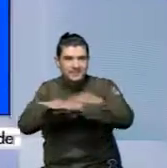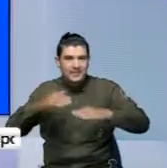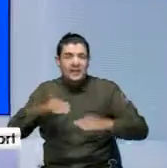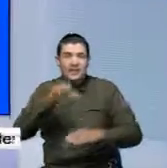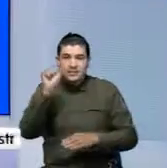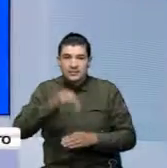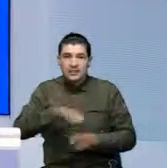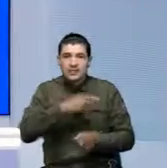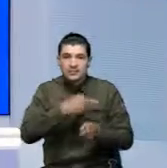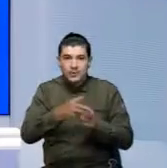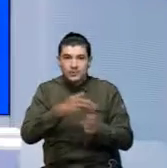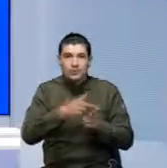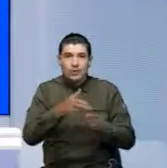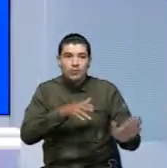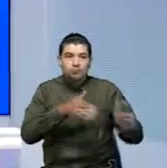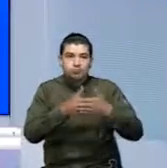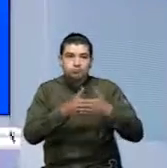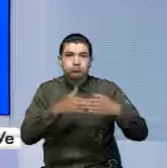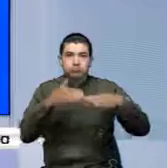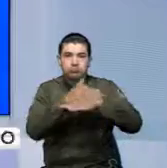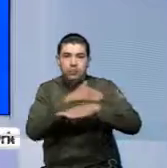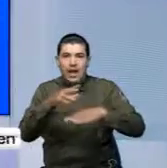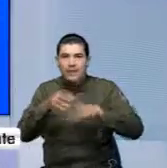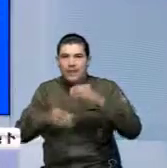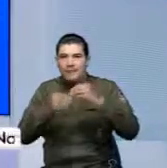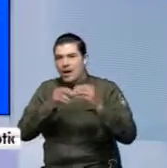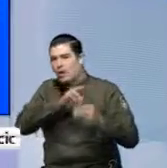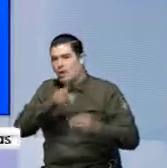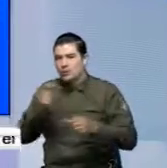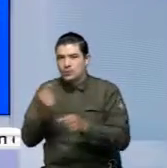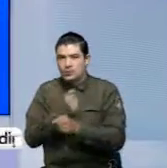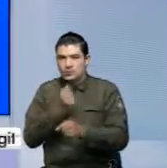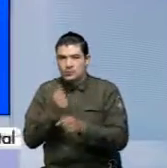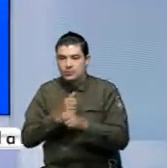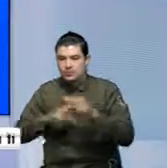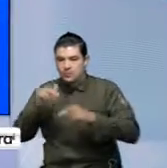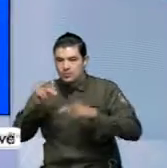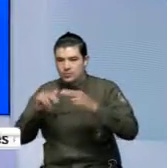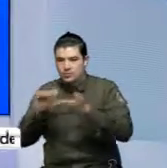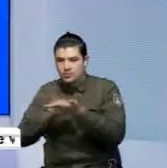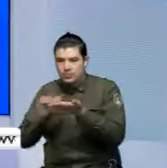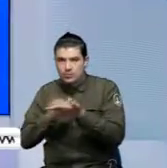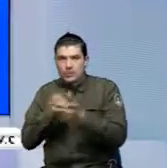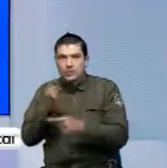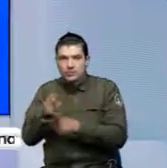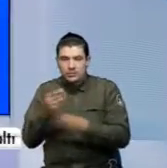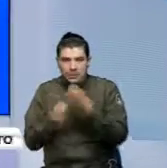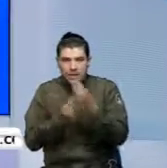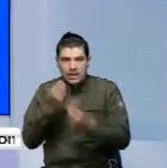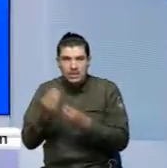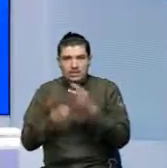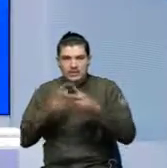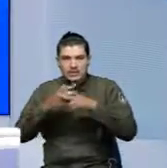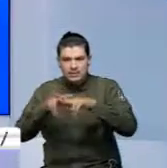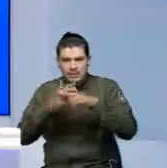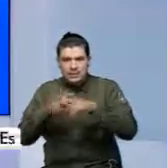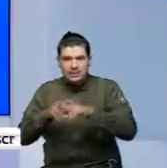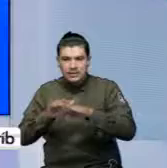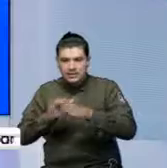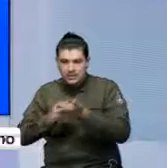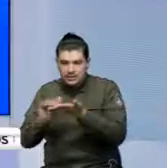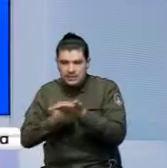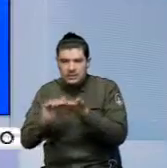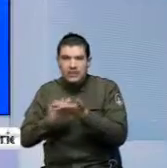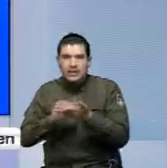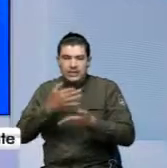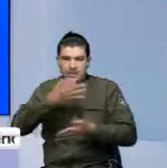cierres escalonados y también con algunos otros trabajos que se adelantan contra el flujo, se realizan algunos arreglos que concluyen